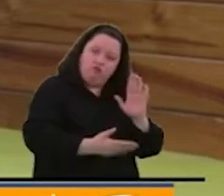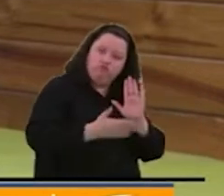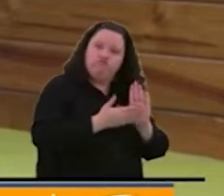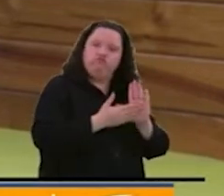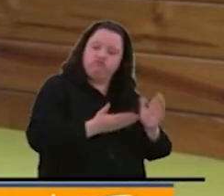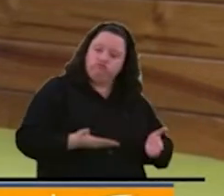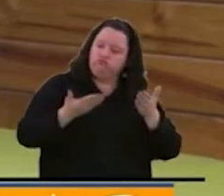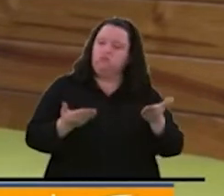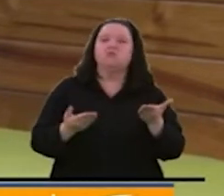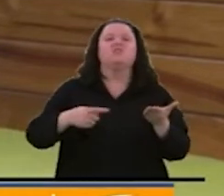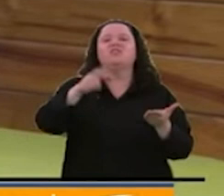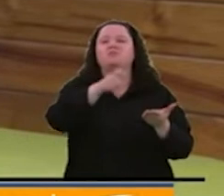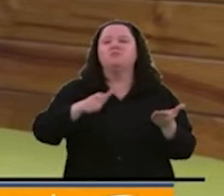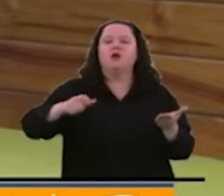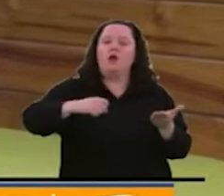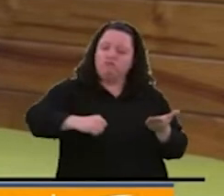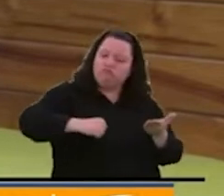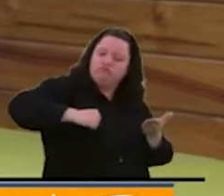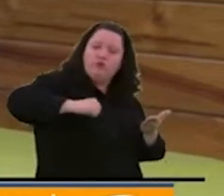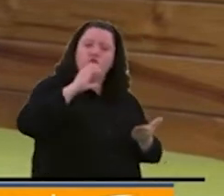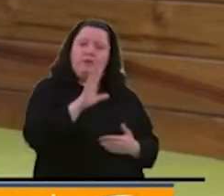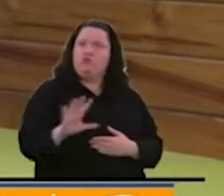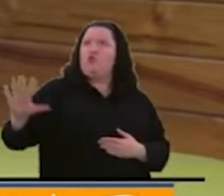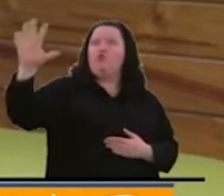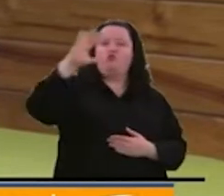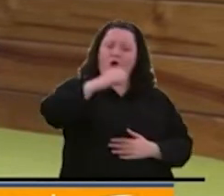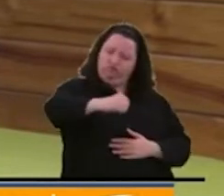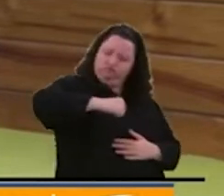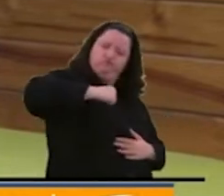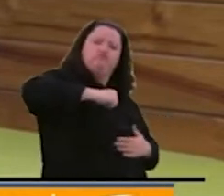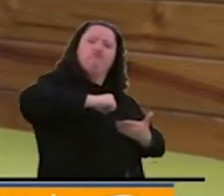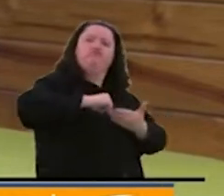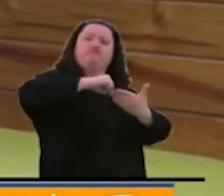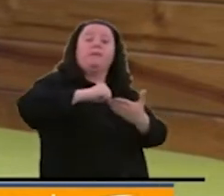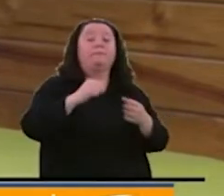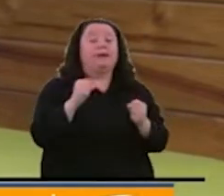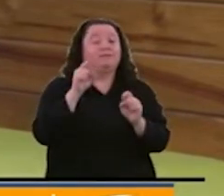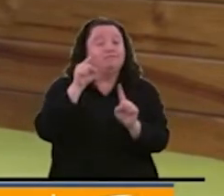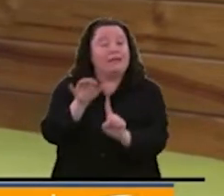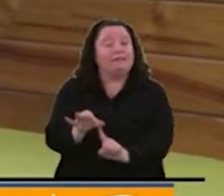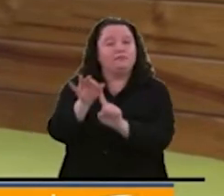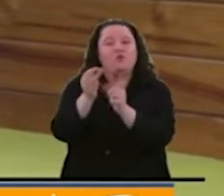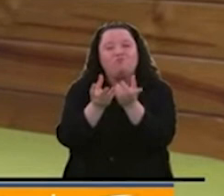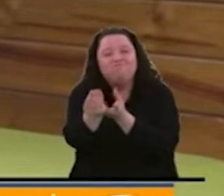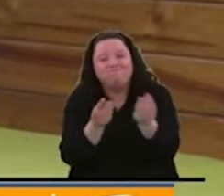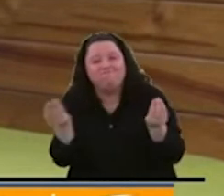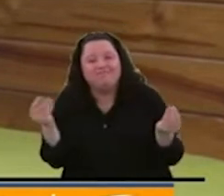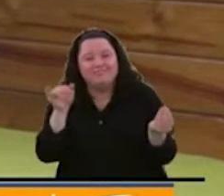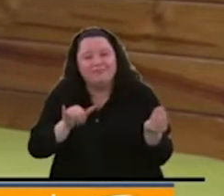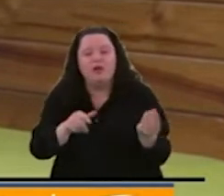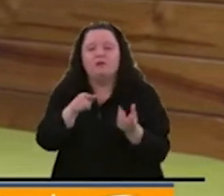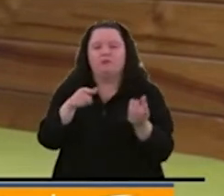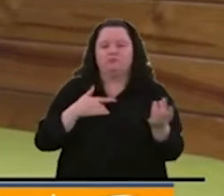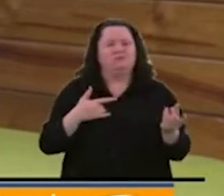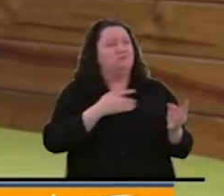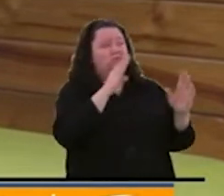garantizarle los derechos a todos los colombianos, pero de manera muy especial a estas poblaciones que